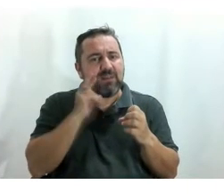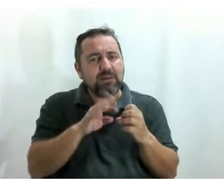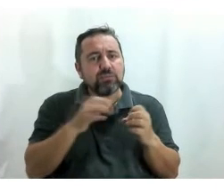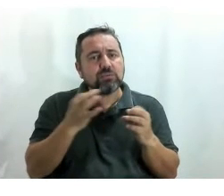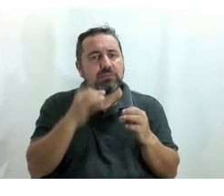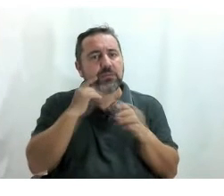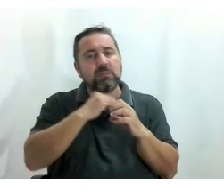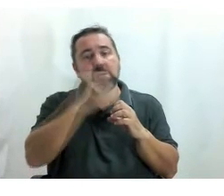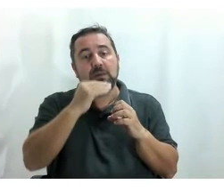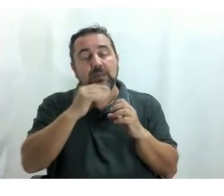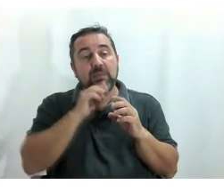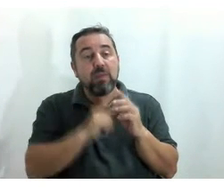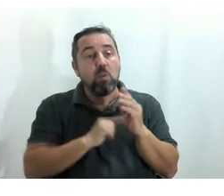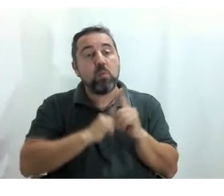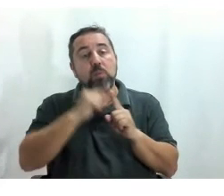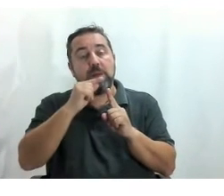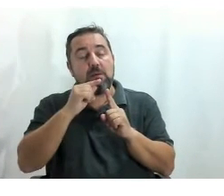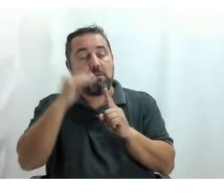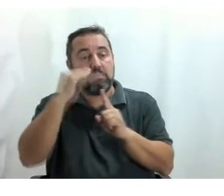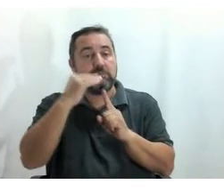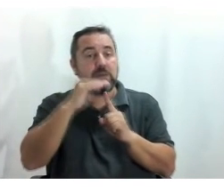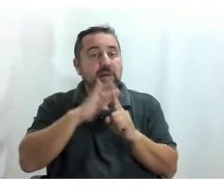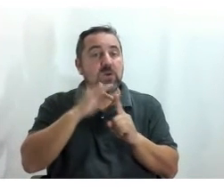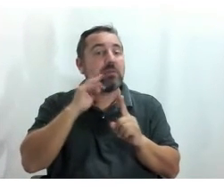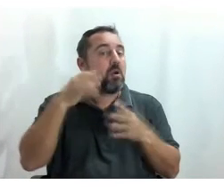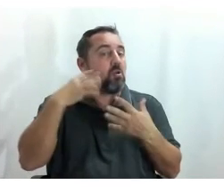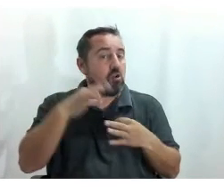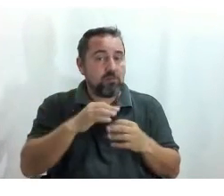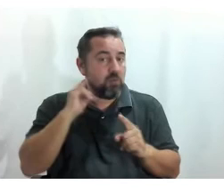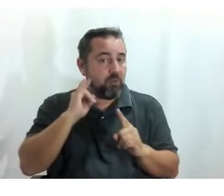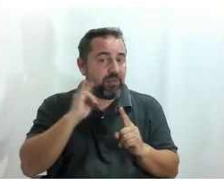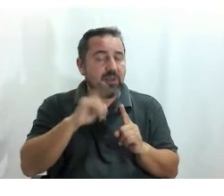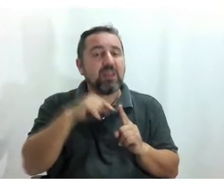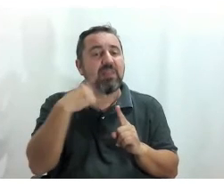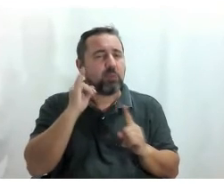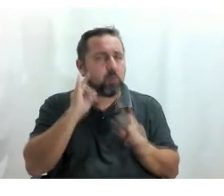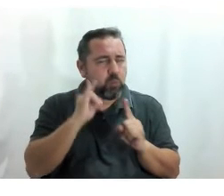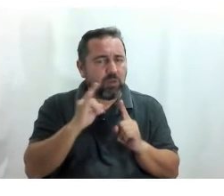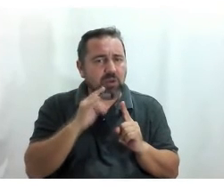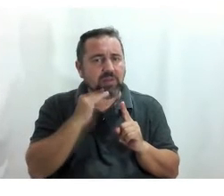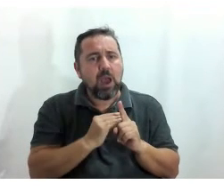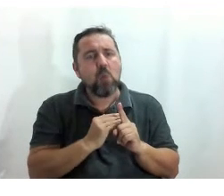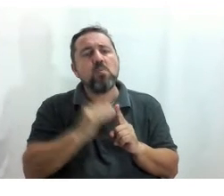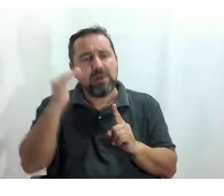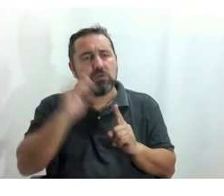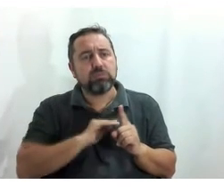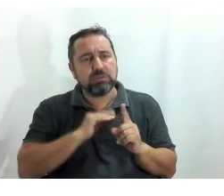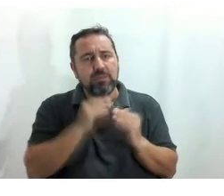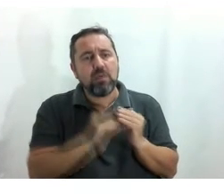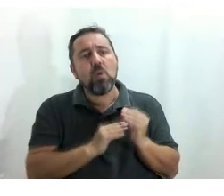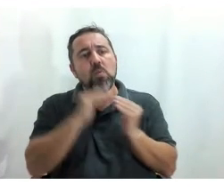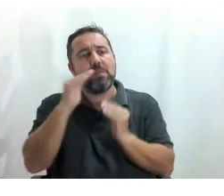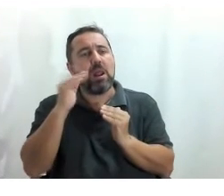del ratón está en un rango de norma audición y tras exponerlo al ruido hay un aumento importante del umbral auditivo